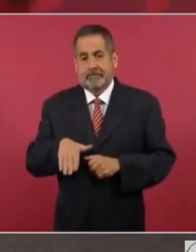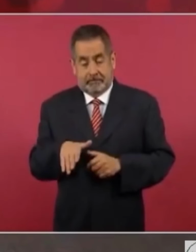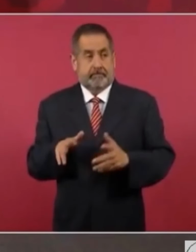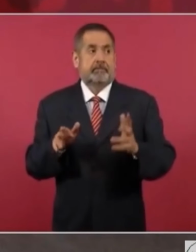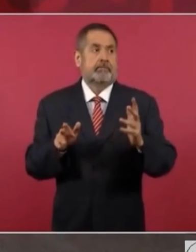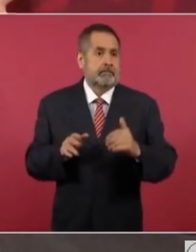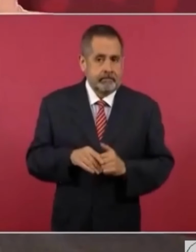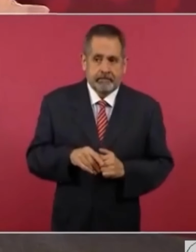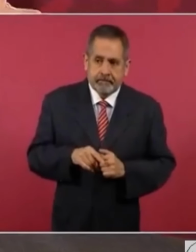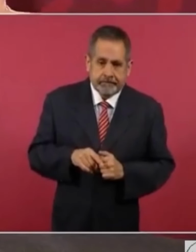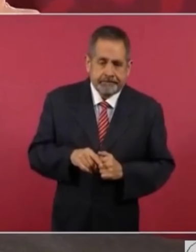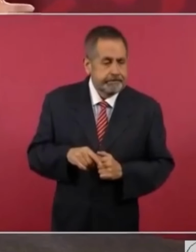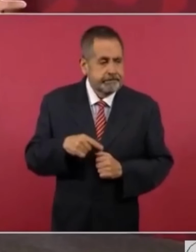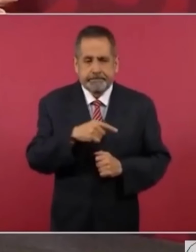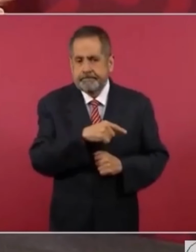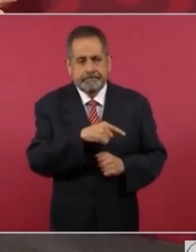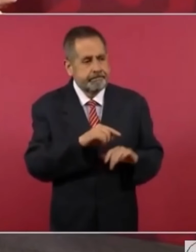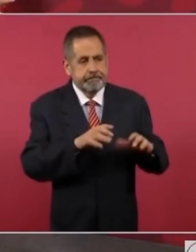Entonces, no entienden